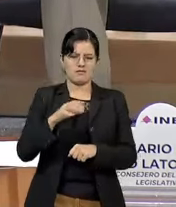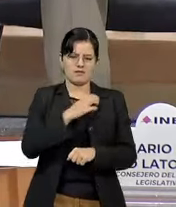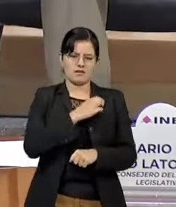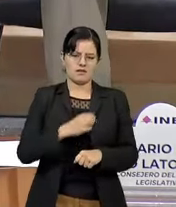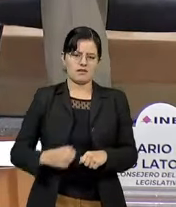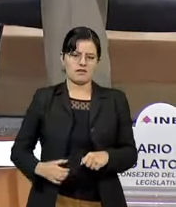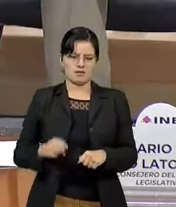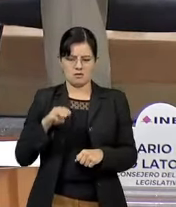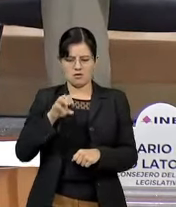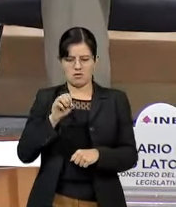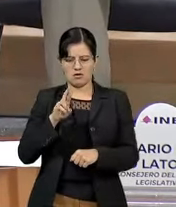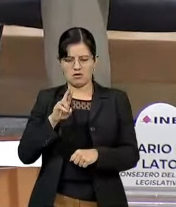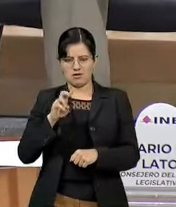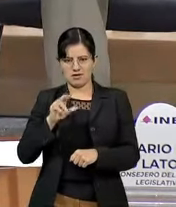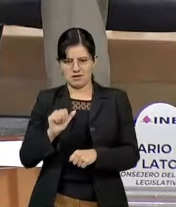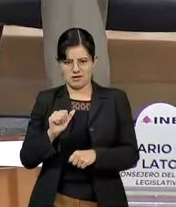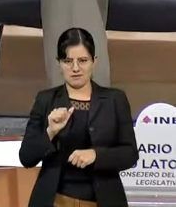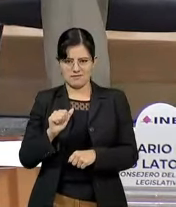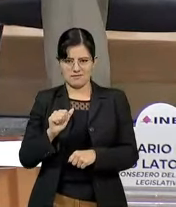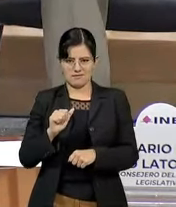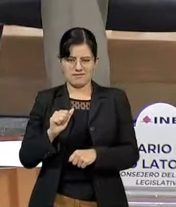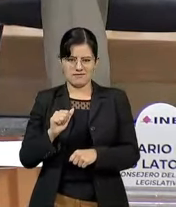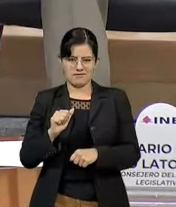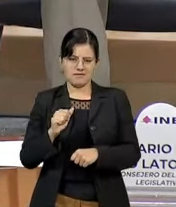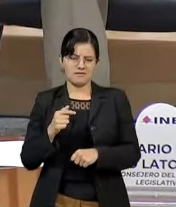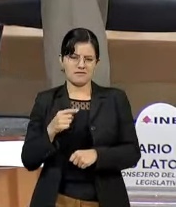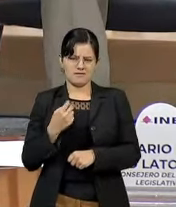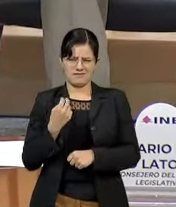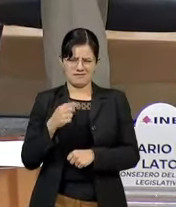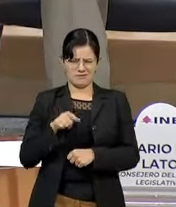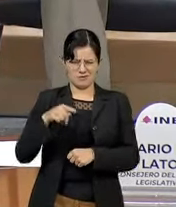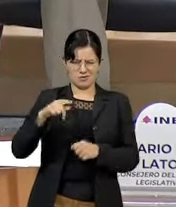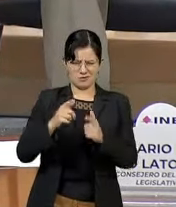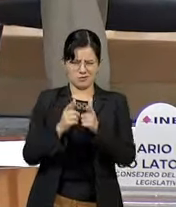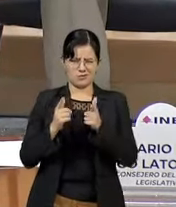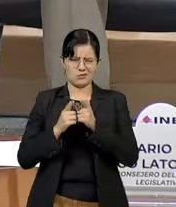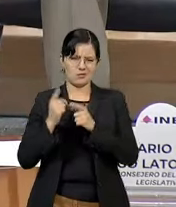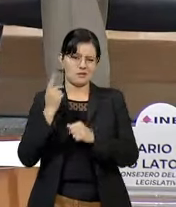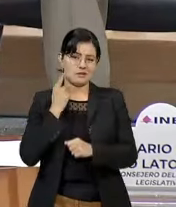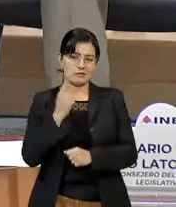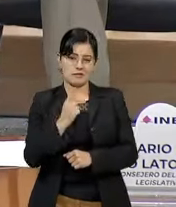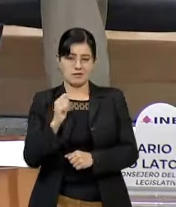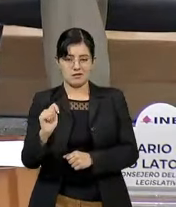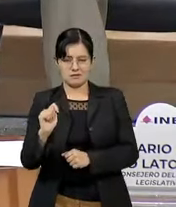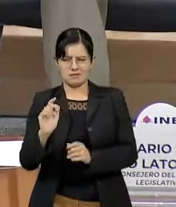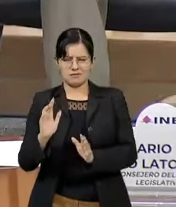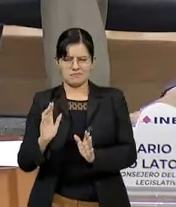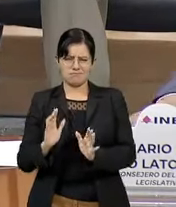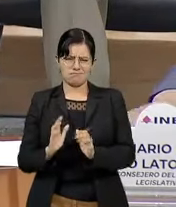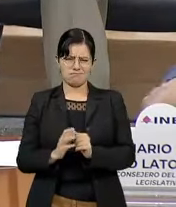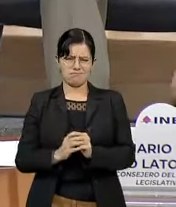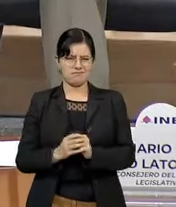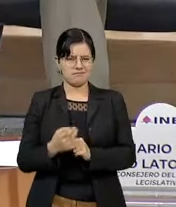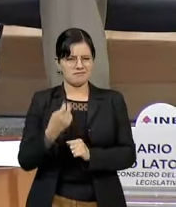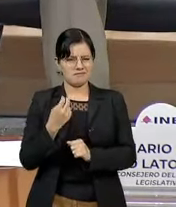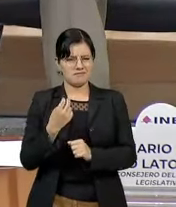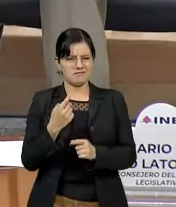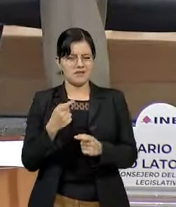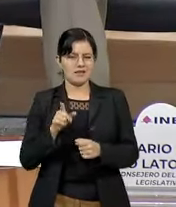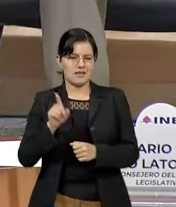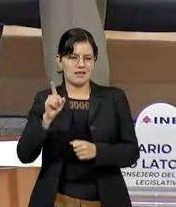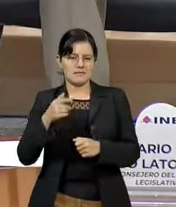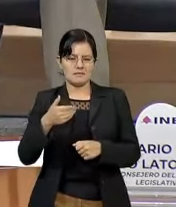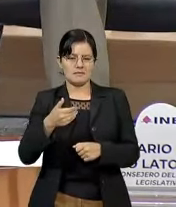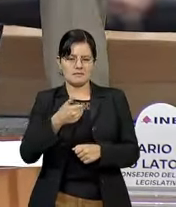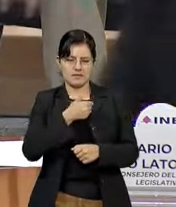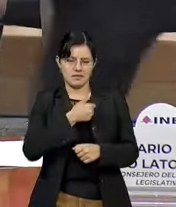presencia de la República siendo que es del PT pequeñísimo detalle no una cosa el presidente se mete no